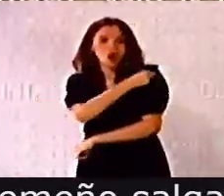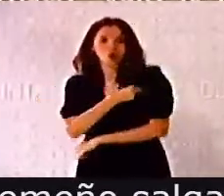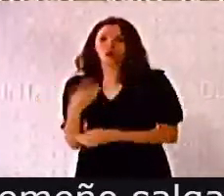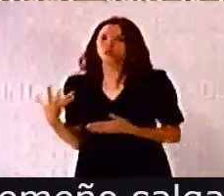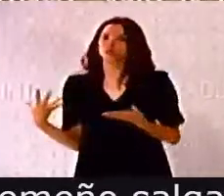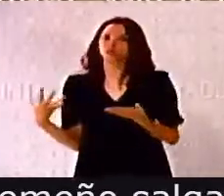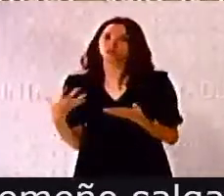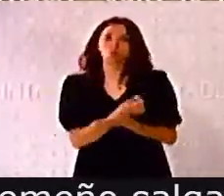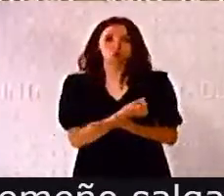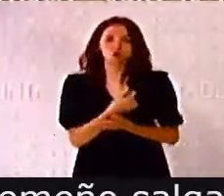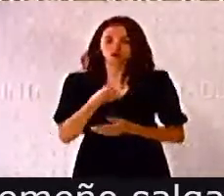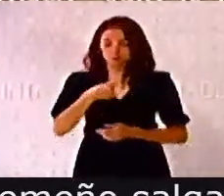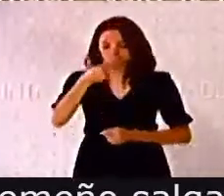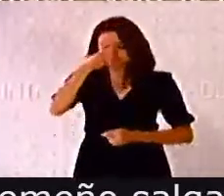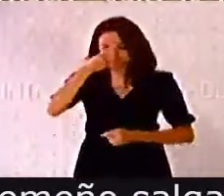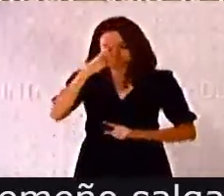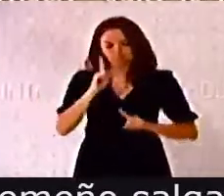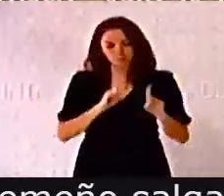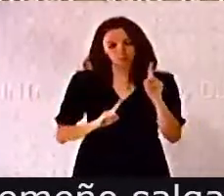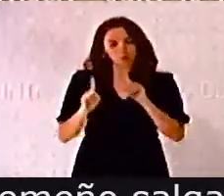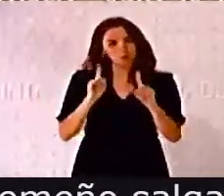ese momento voy a seguir preocupado con este tema.